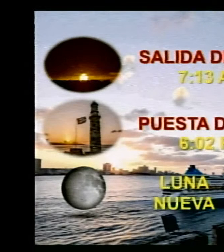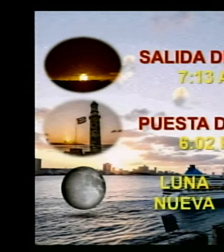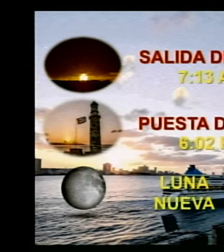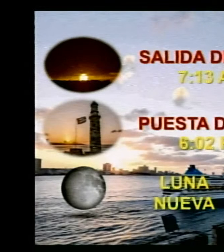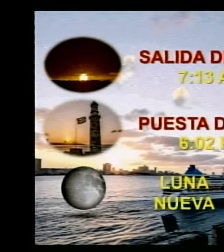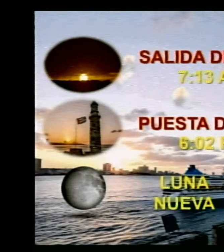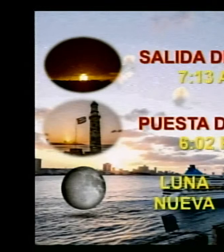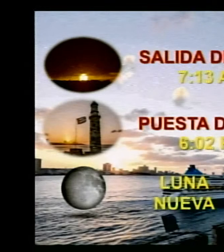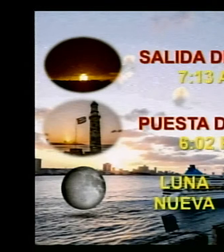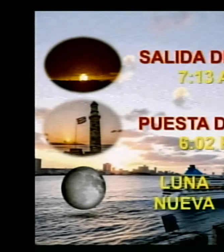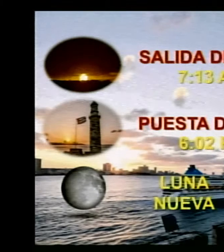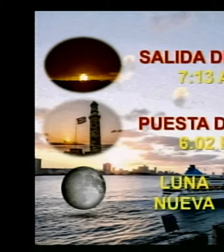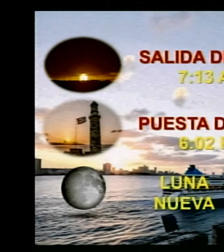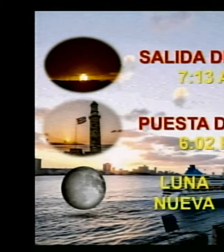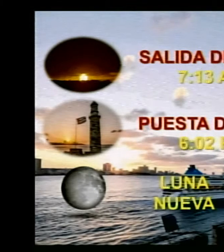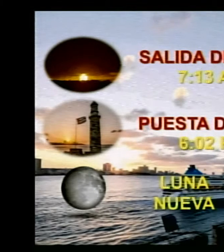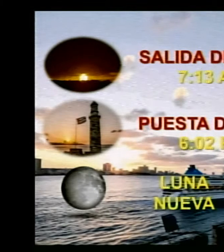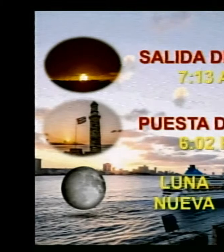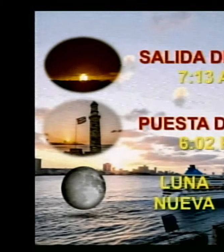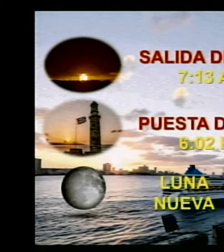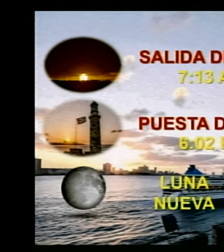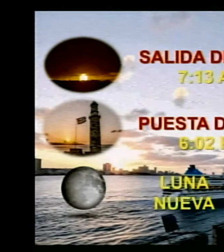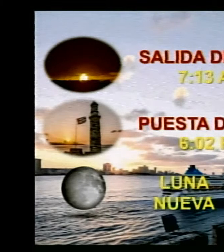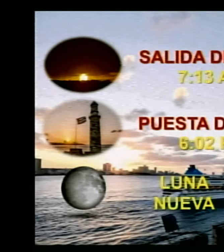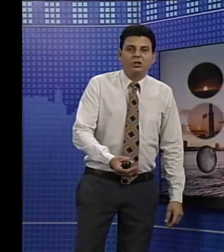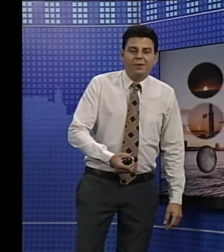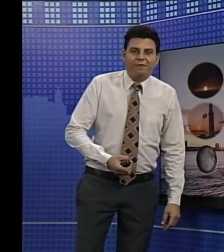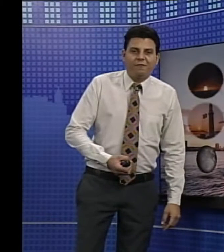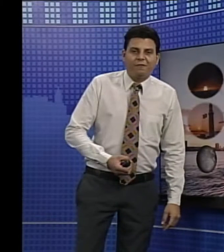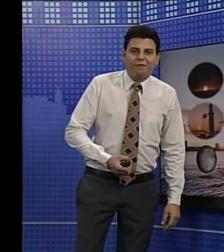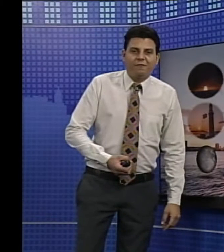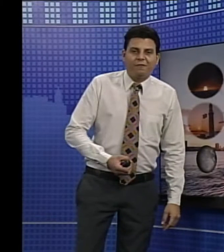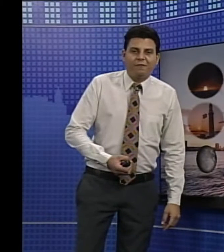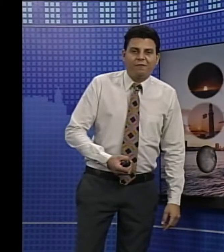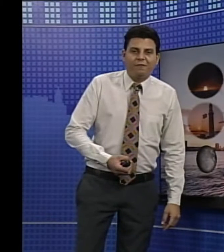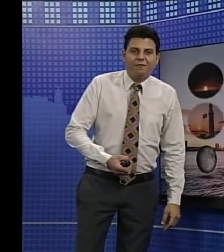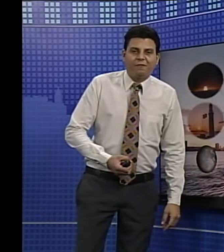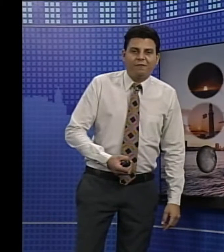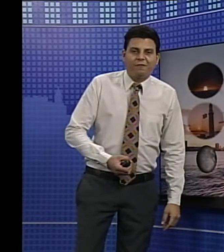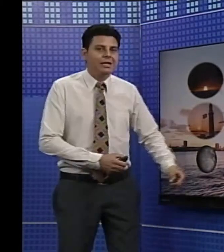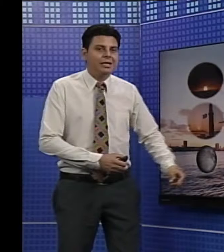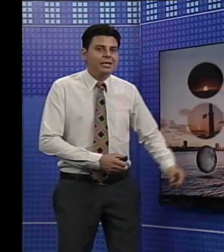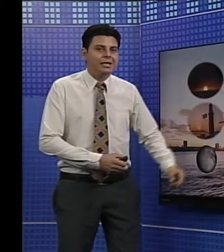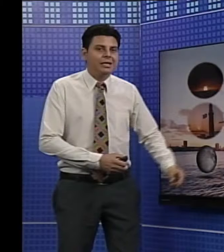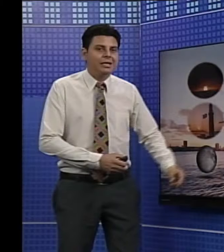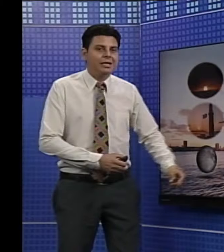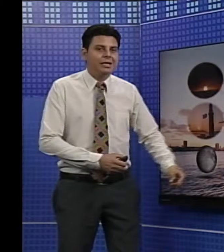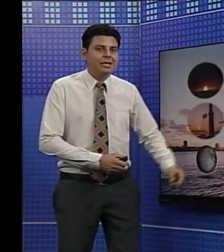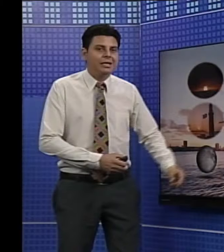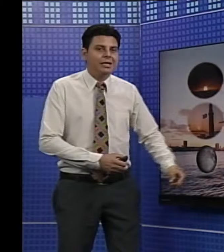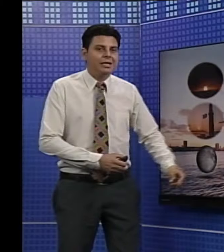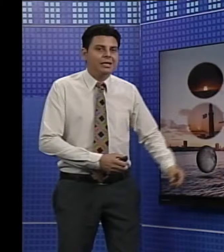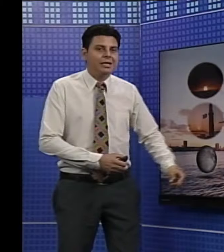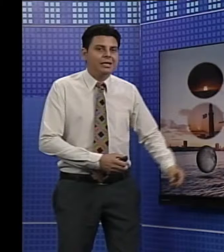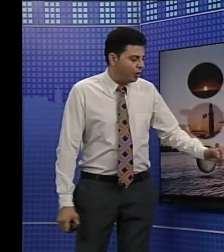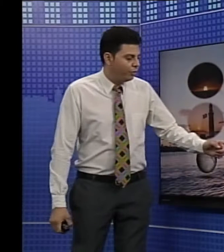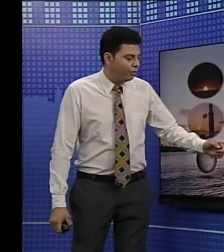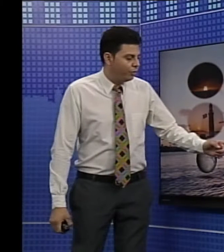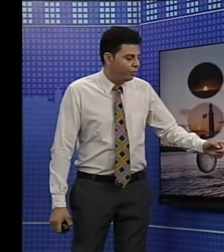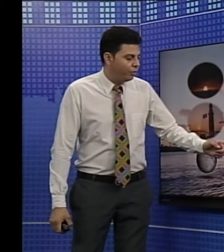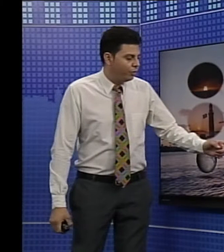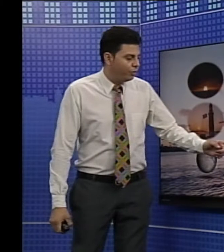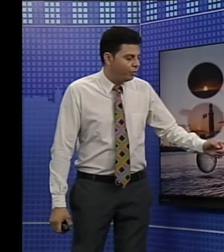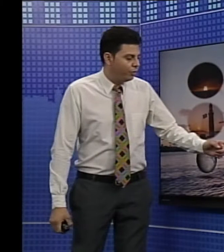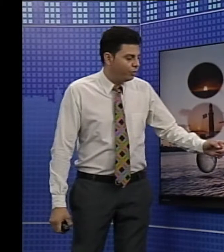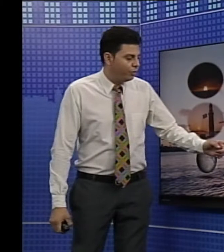ante meridiano, la puesta a las 6:02 pasado meridiano y la próxima fase lunar ocurrirá el 13 de enero y estaremos bajo la presencia de la